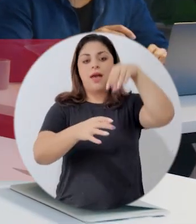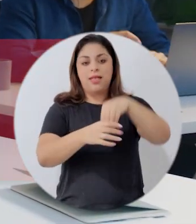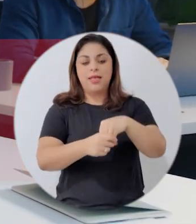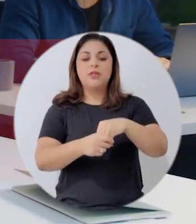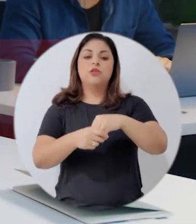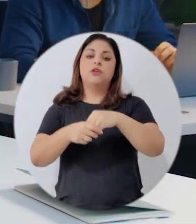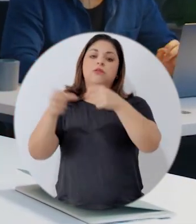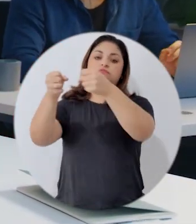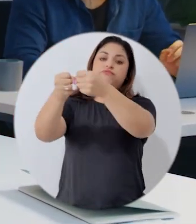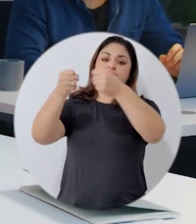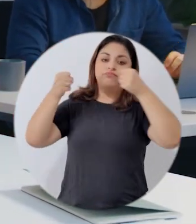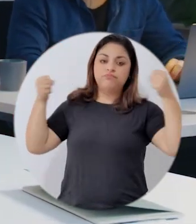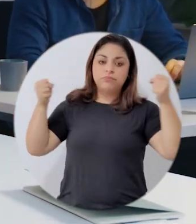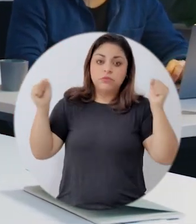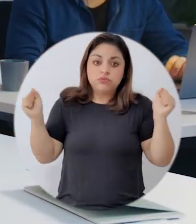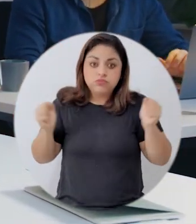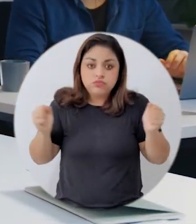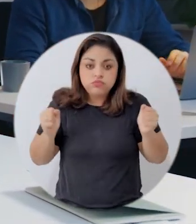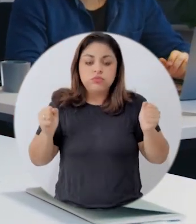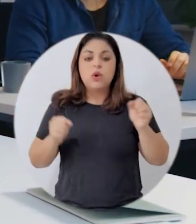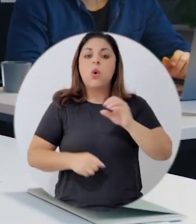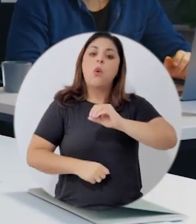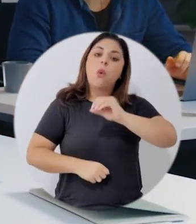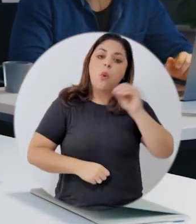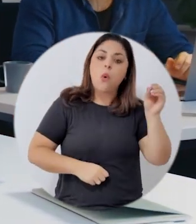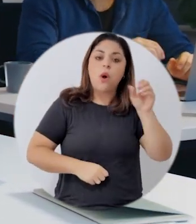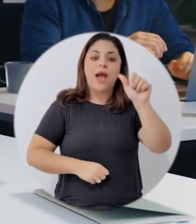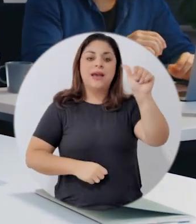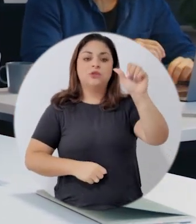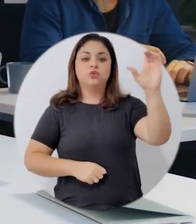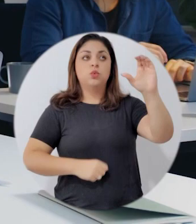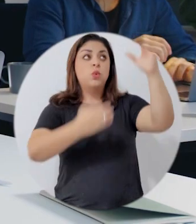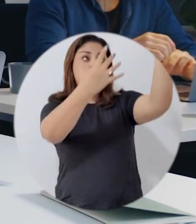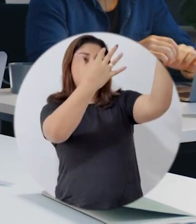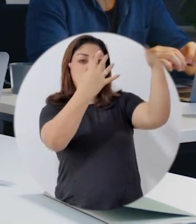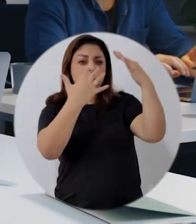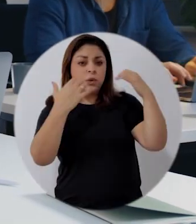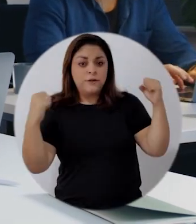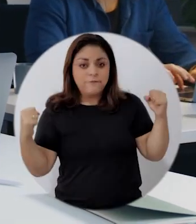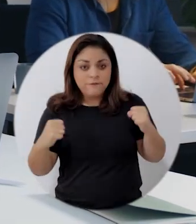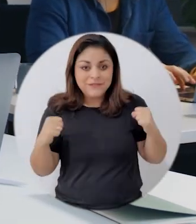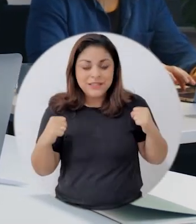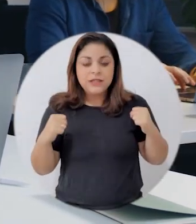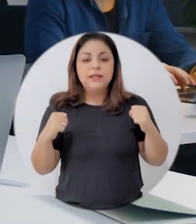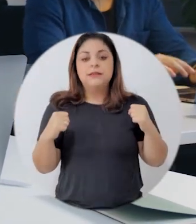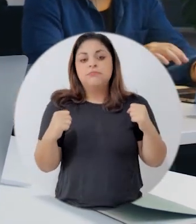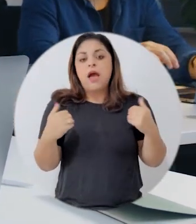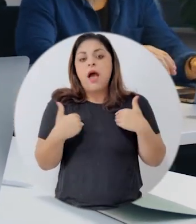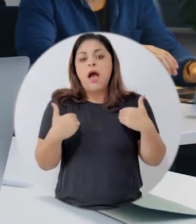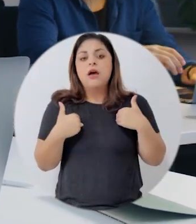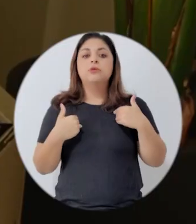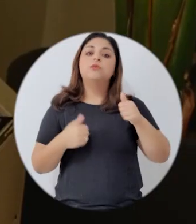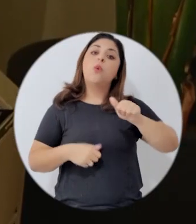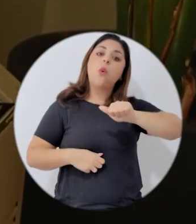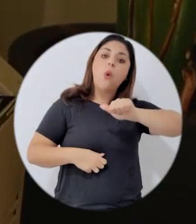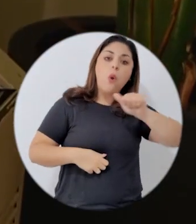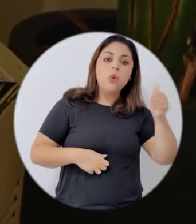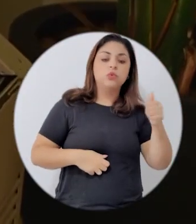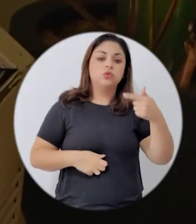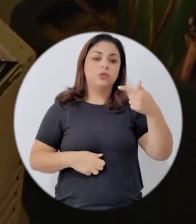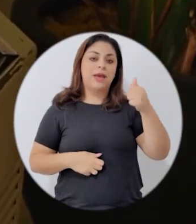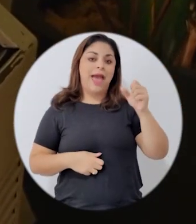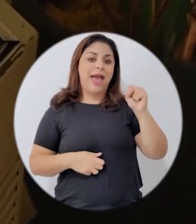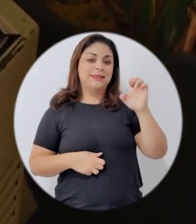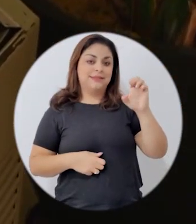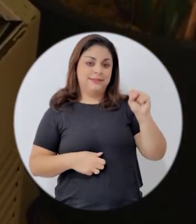equipos de refrigeración, en los equipos de aire acondicionado, y también hay algunos gases refrigerantes que